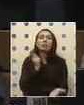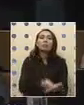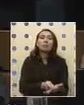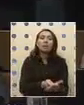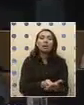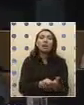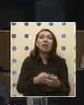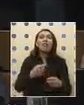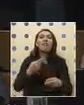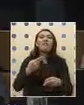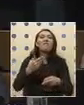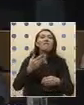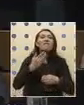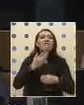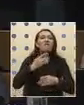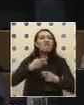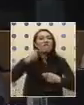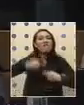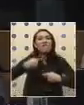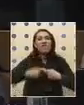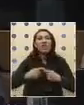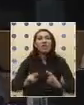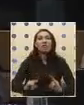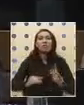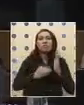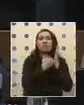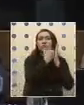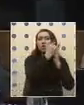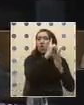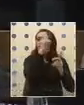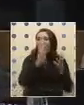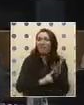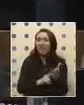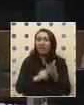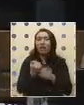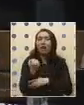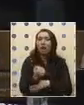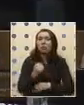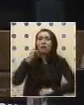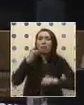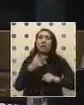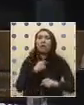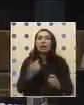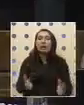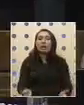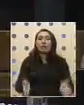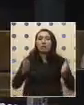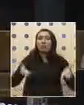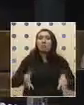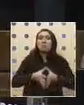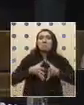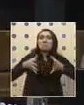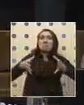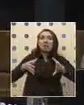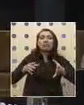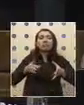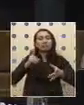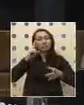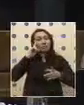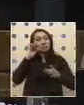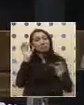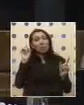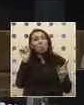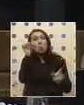en fierro, en infraestructura. No es una herramienta de verdad que ayuda a las empresas que quieren crecer. La conclusión que